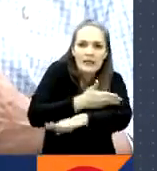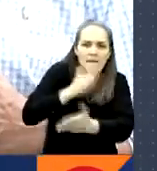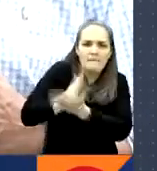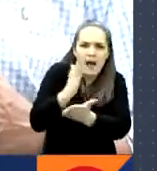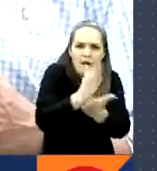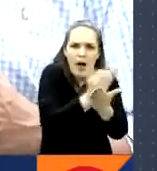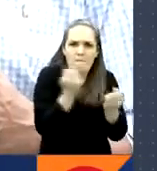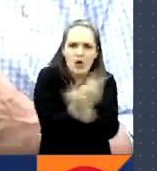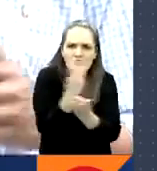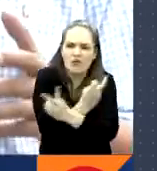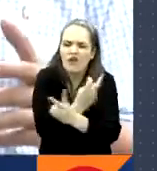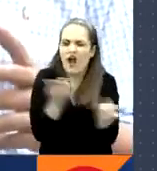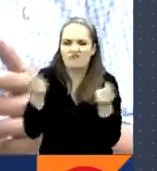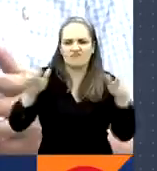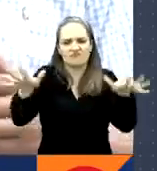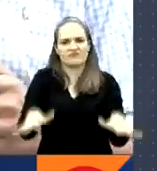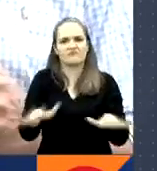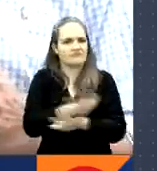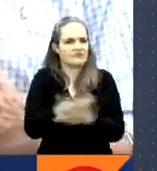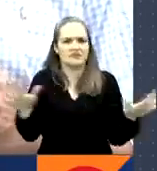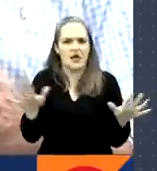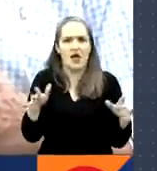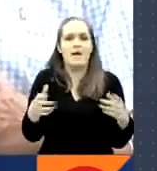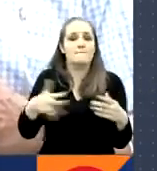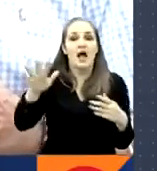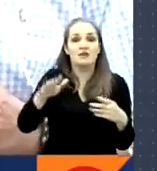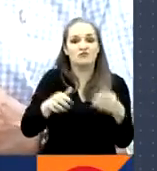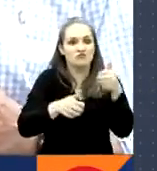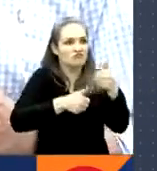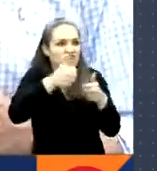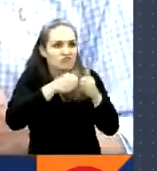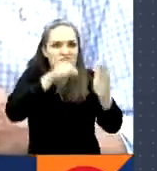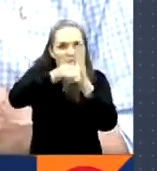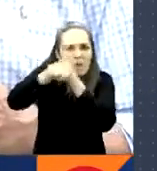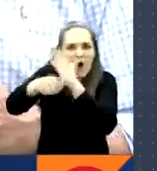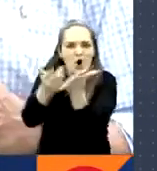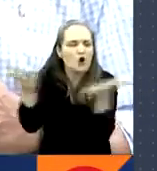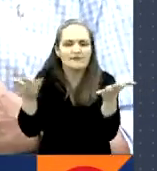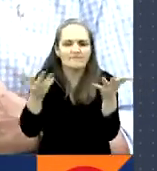violencia que se vienen presentando en Cali, específicamente las altas tasas de homicidio.